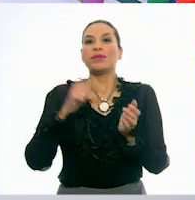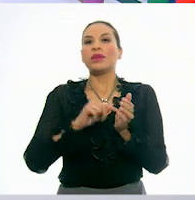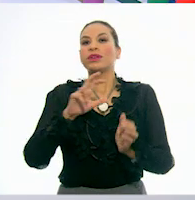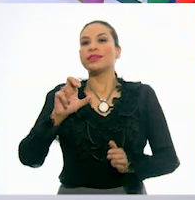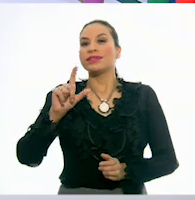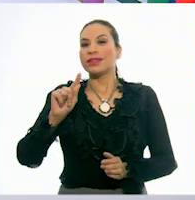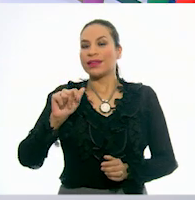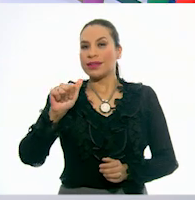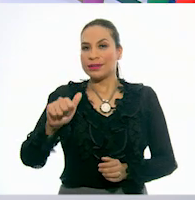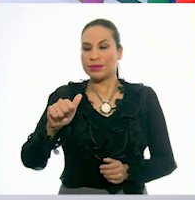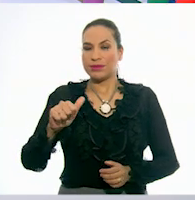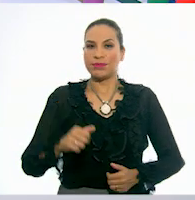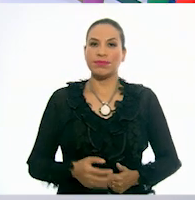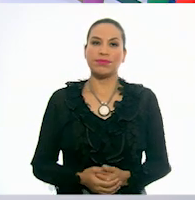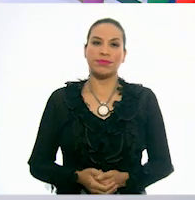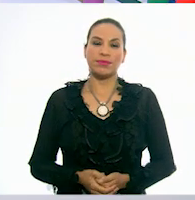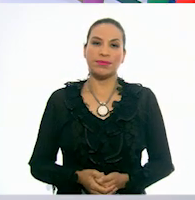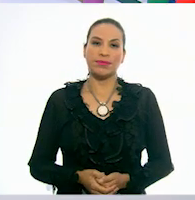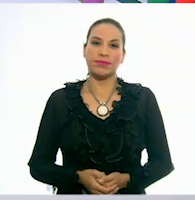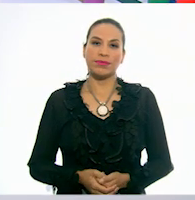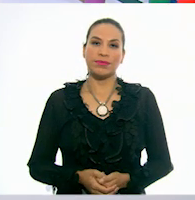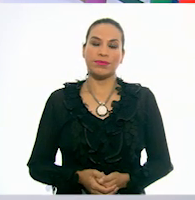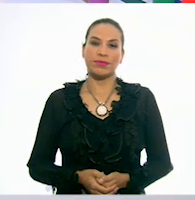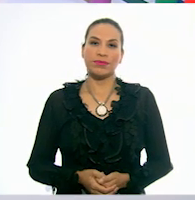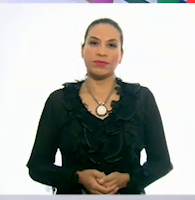1876. Ahí.